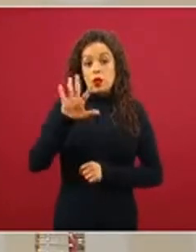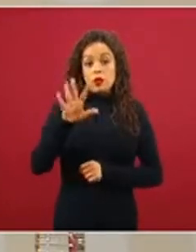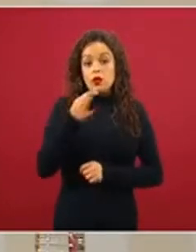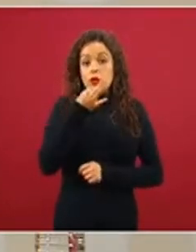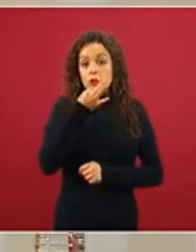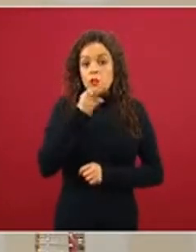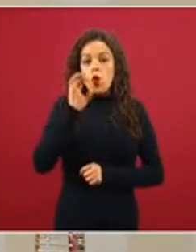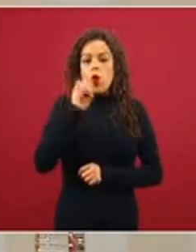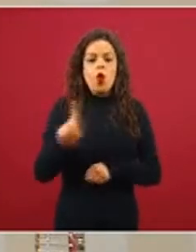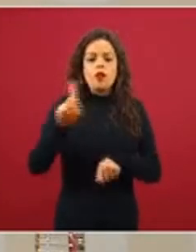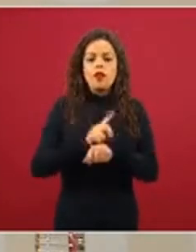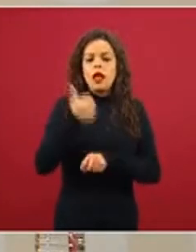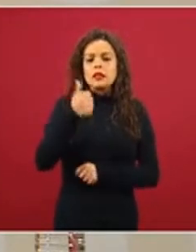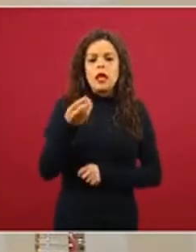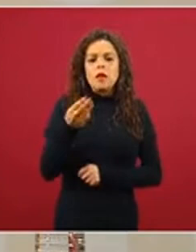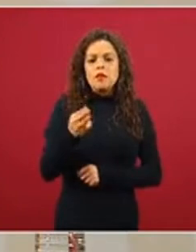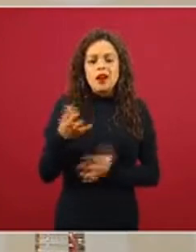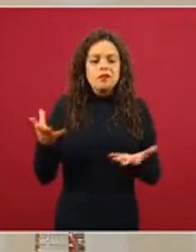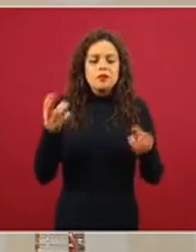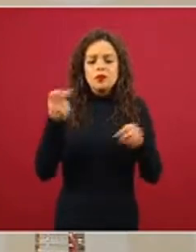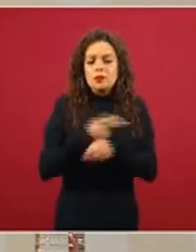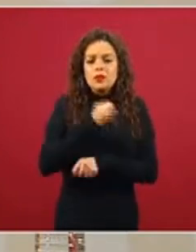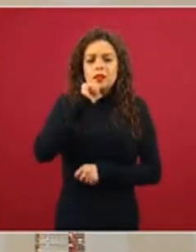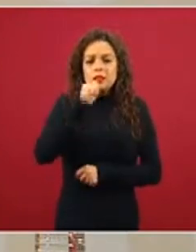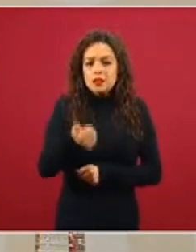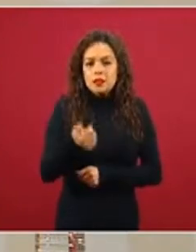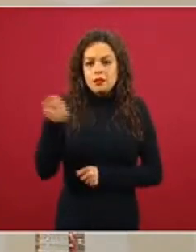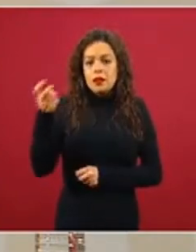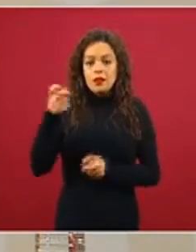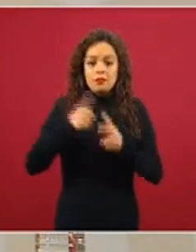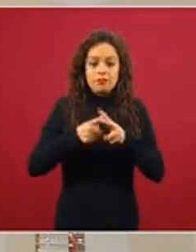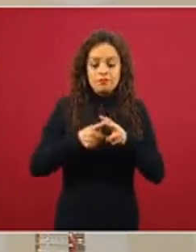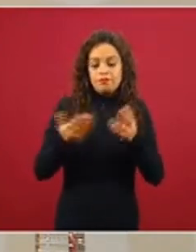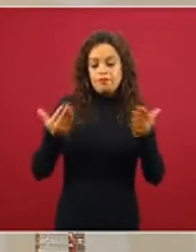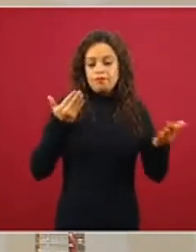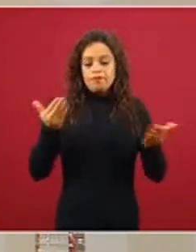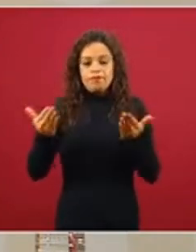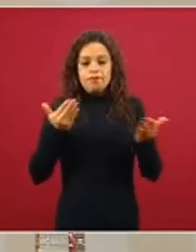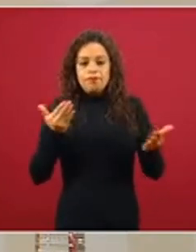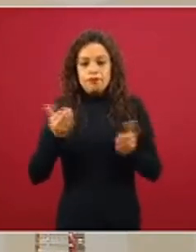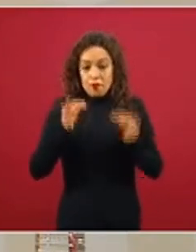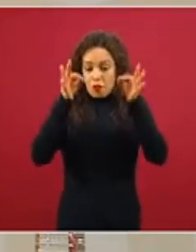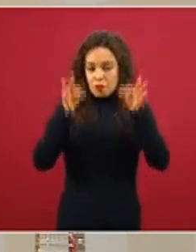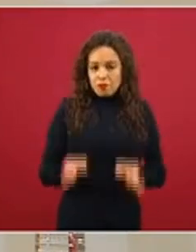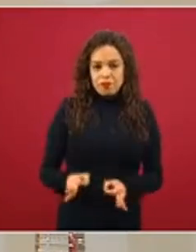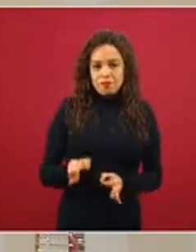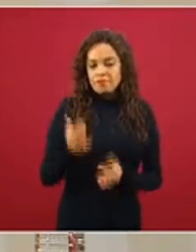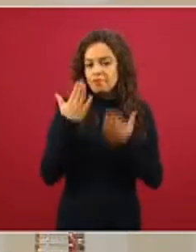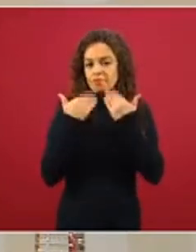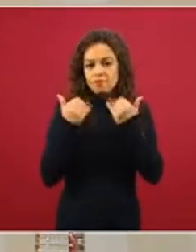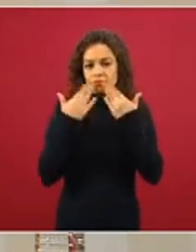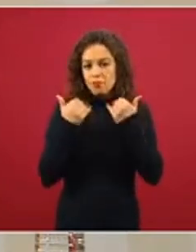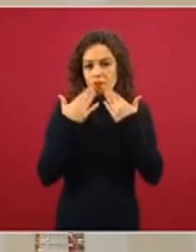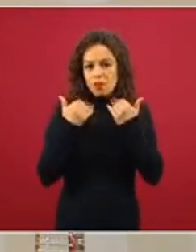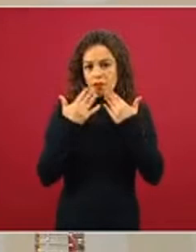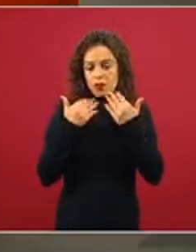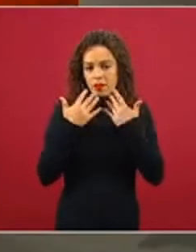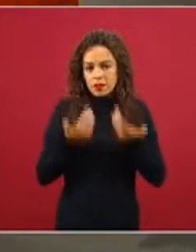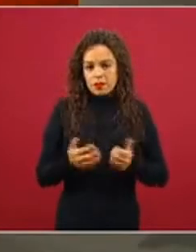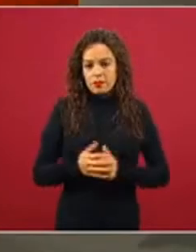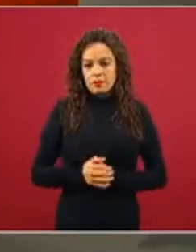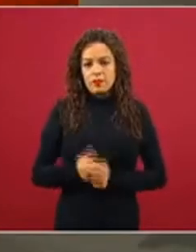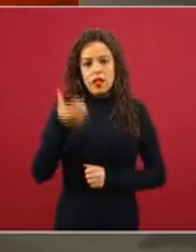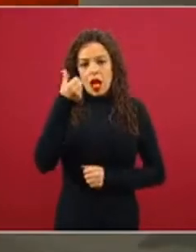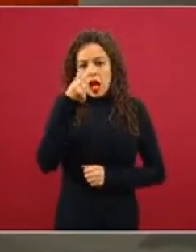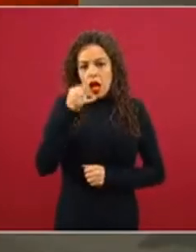sencillamente. No pasa nada, las predicciones tienen un intervalo de incertidumbre, así funciona la predicción